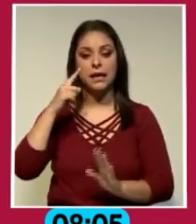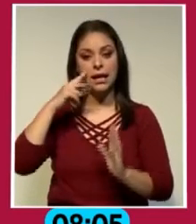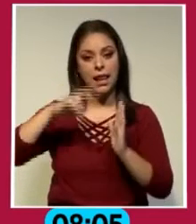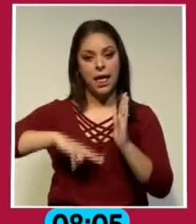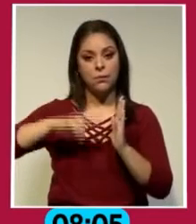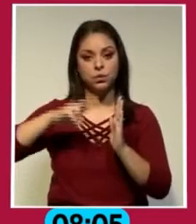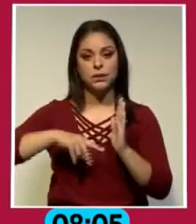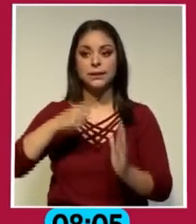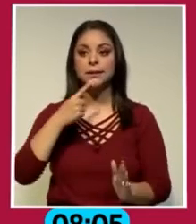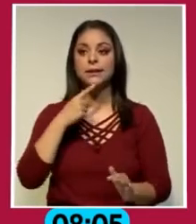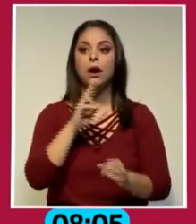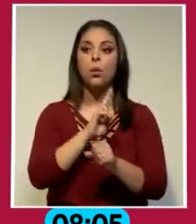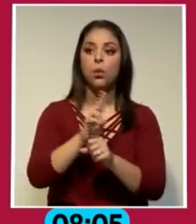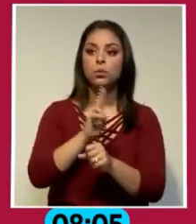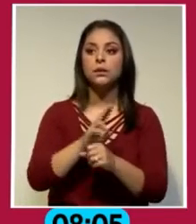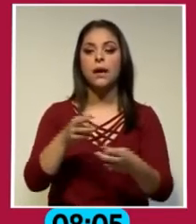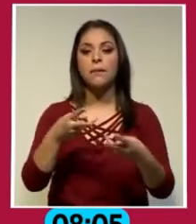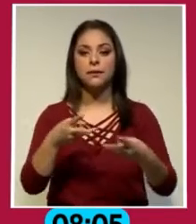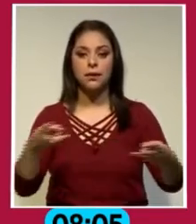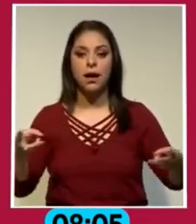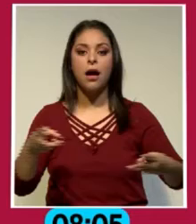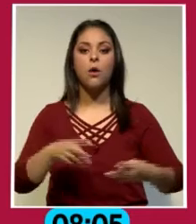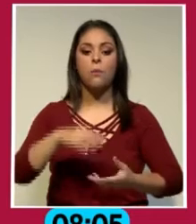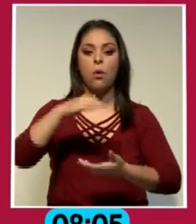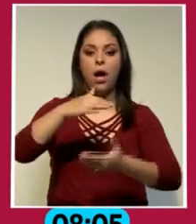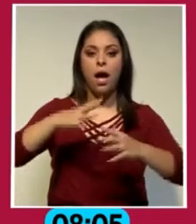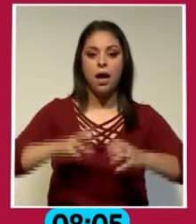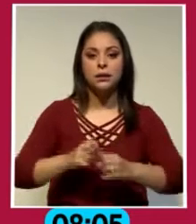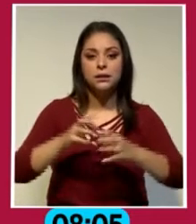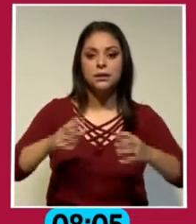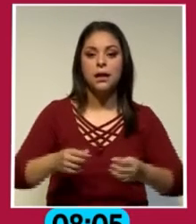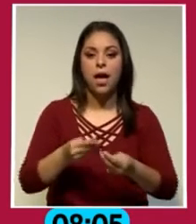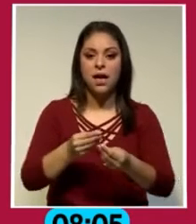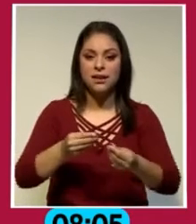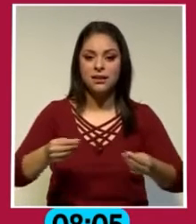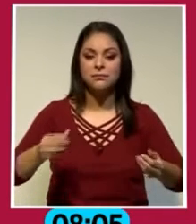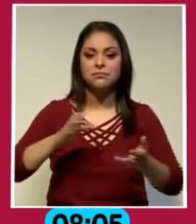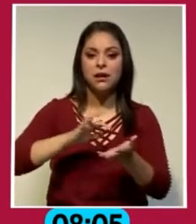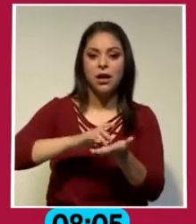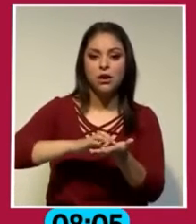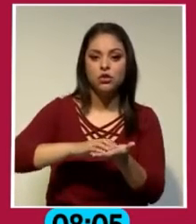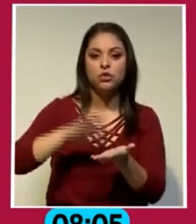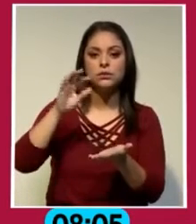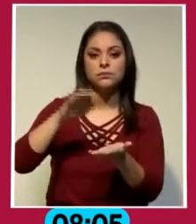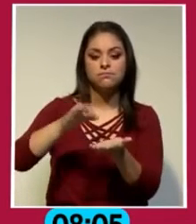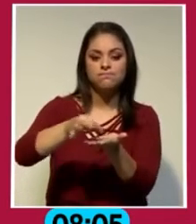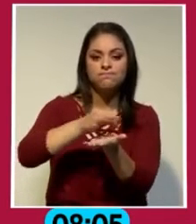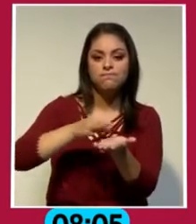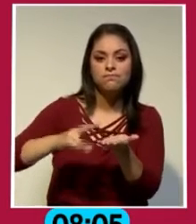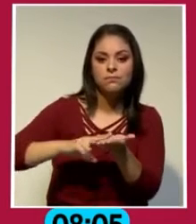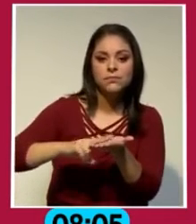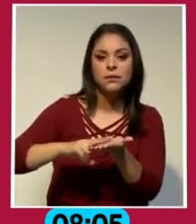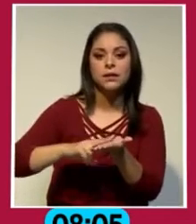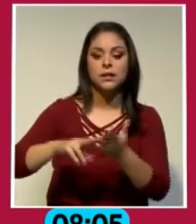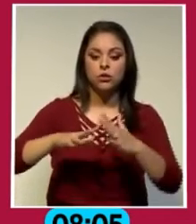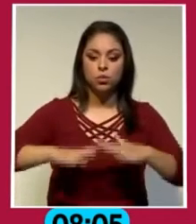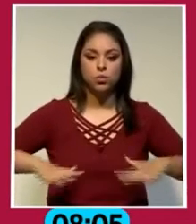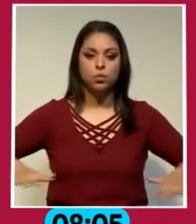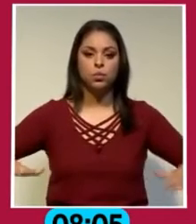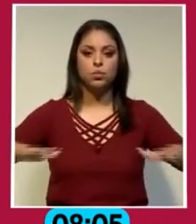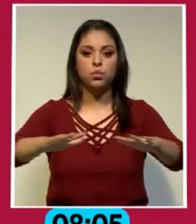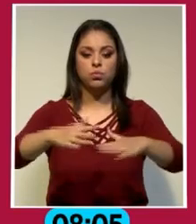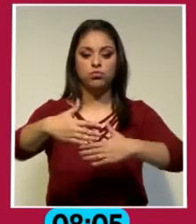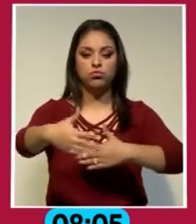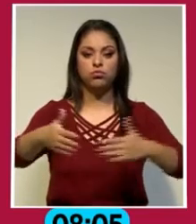Dice, utiliza material como harina, arena, arroz, lentejas, colócalos en una superficie